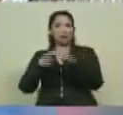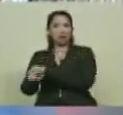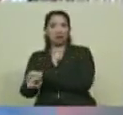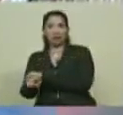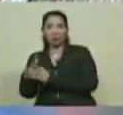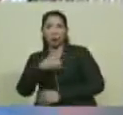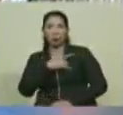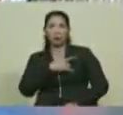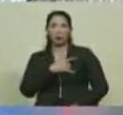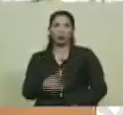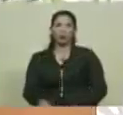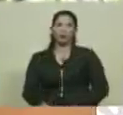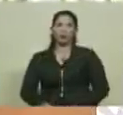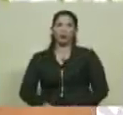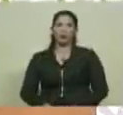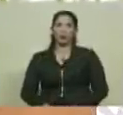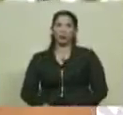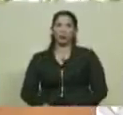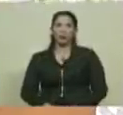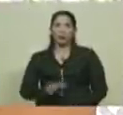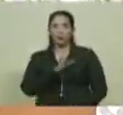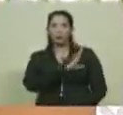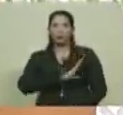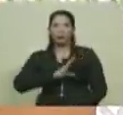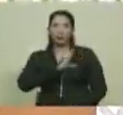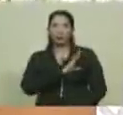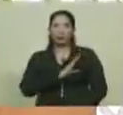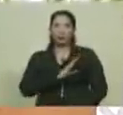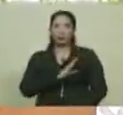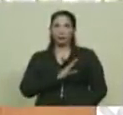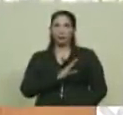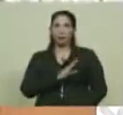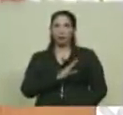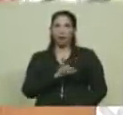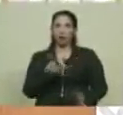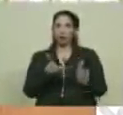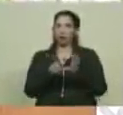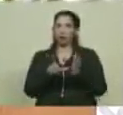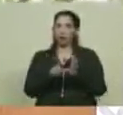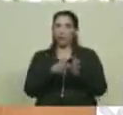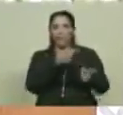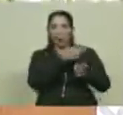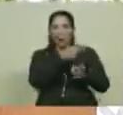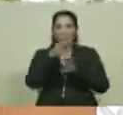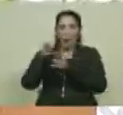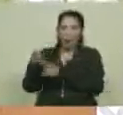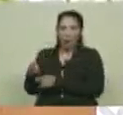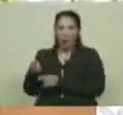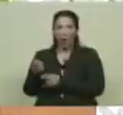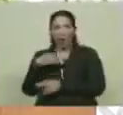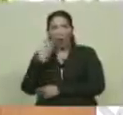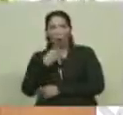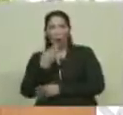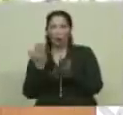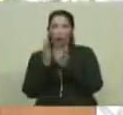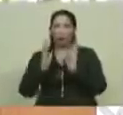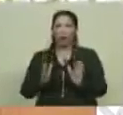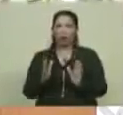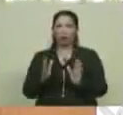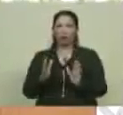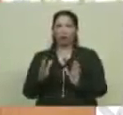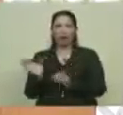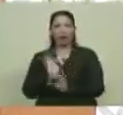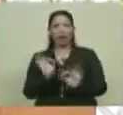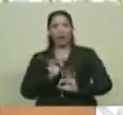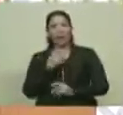una cosa que llamaban comité de bachilleres sin cupo. No asesinaron a una cantidad de jóvenes estudiantes solo porque reclamaban